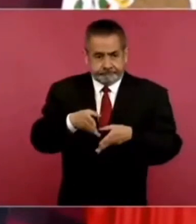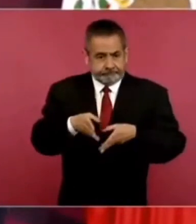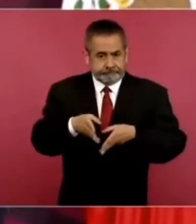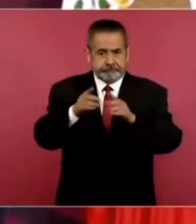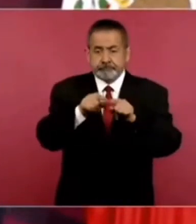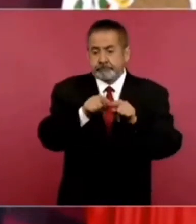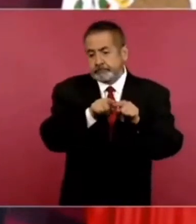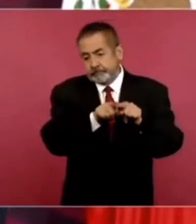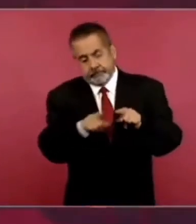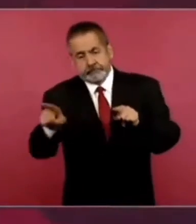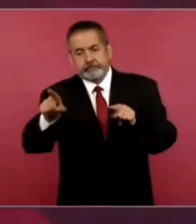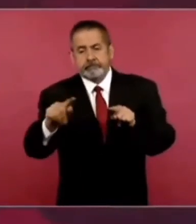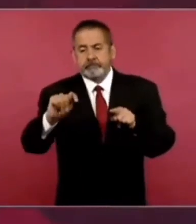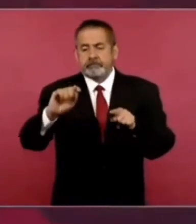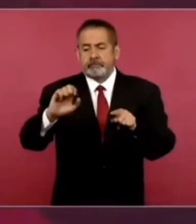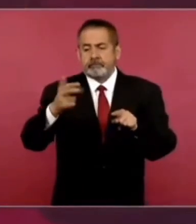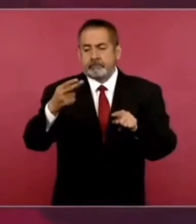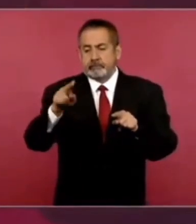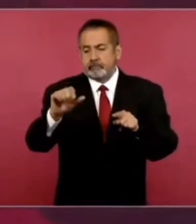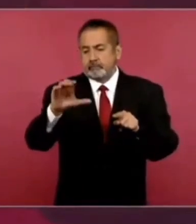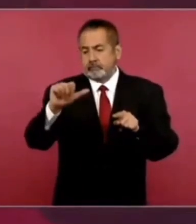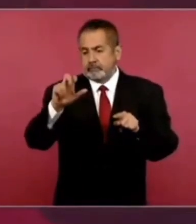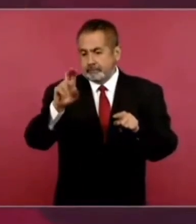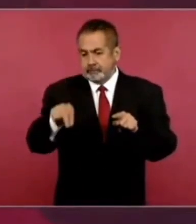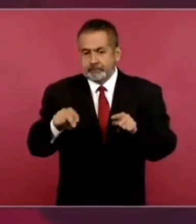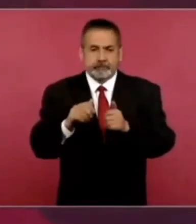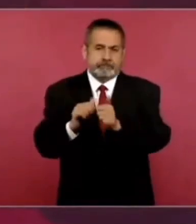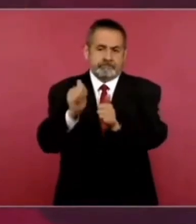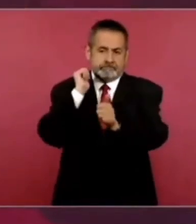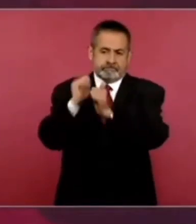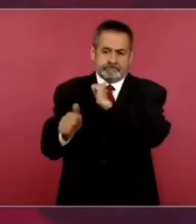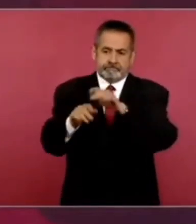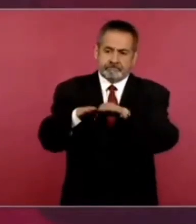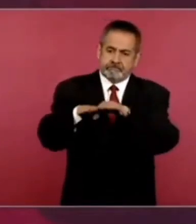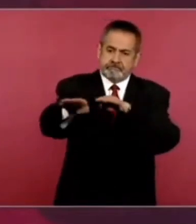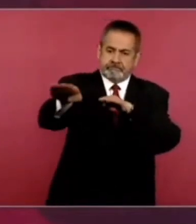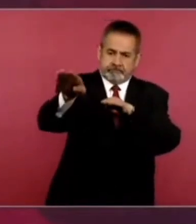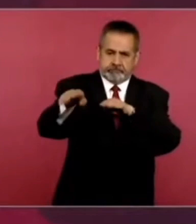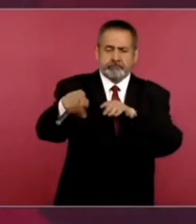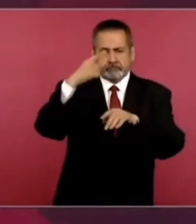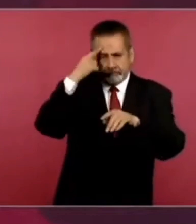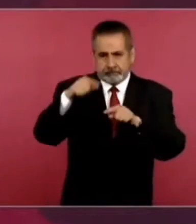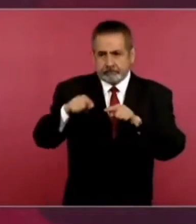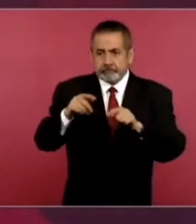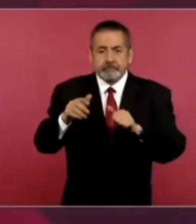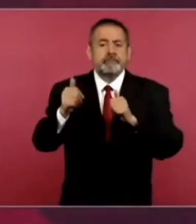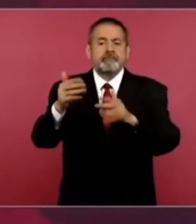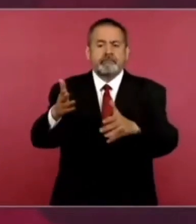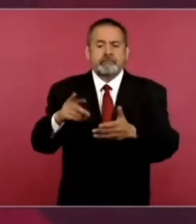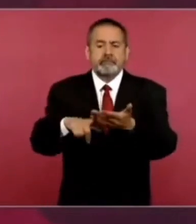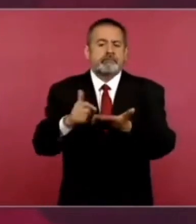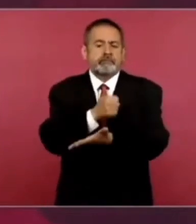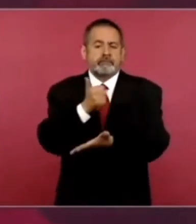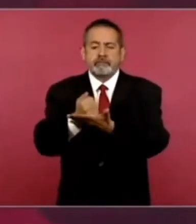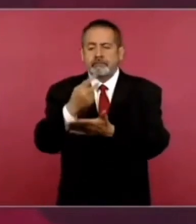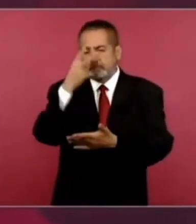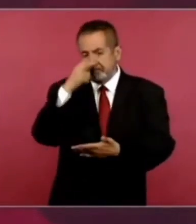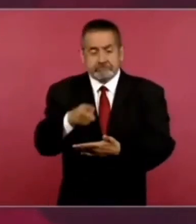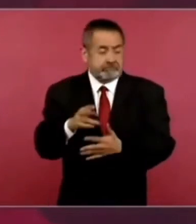a Tehuacán con la autopista para llegar a la Ciudad de México, ¿no?